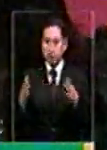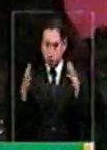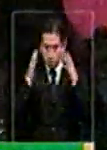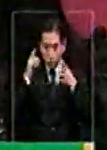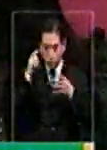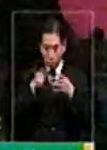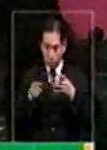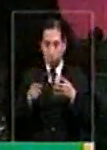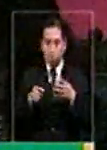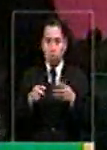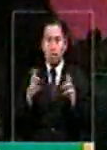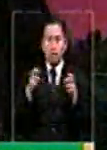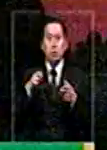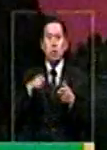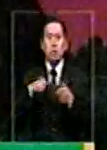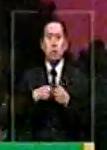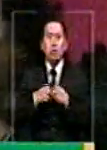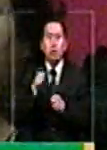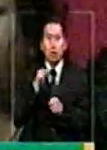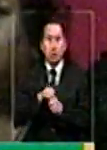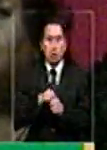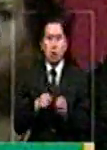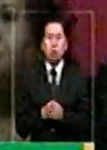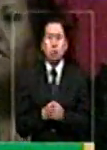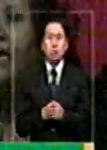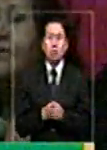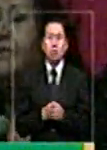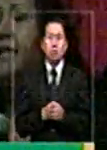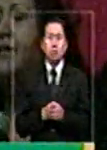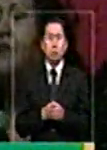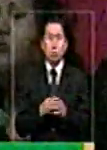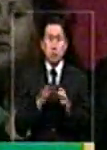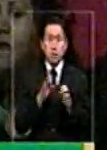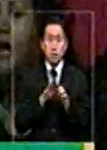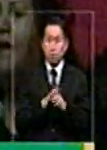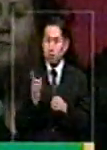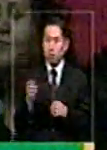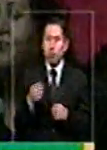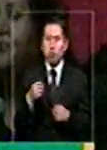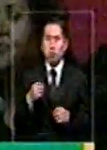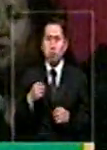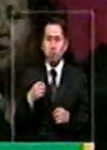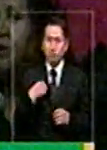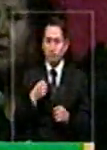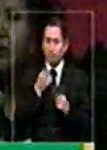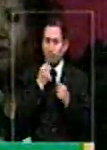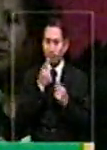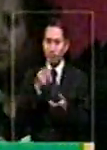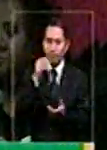índole laboral. Cuando se hace esta denuncia,